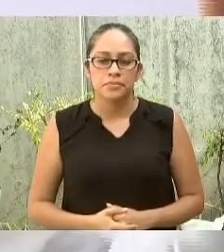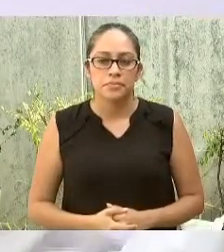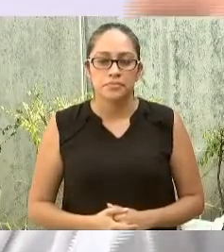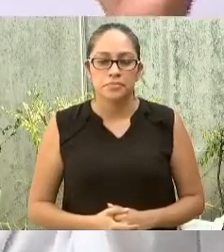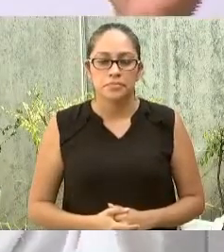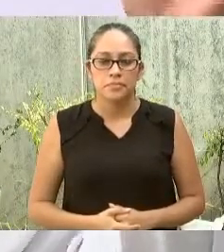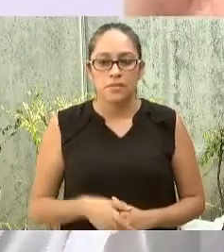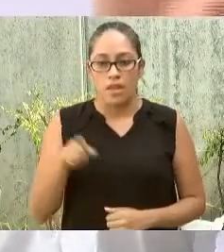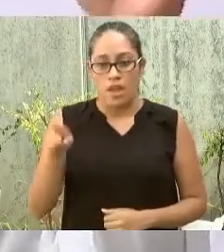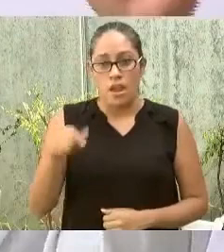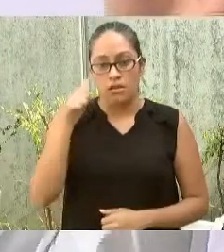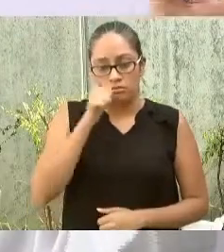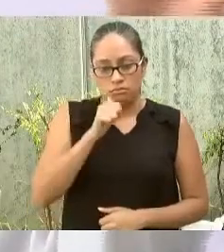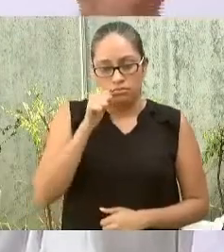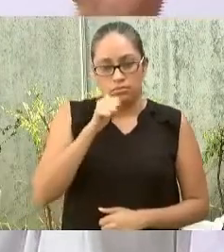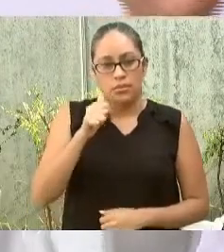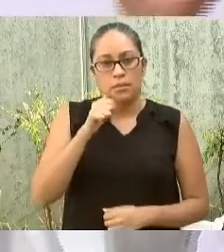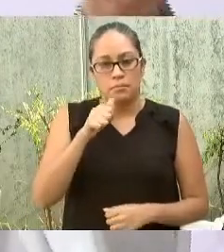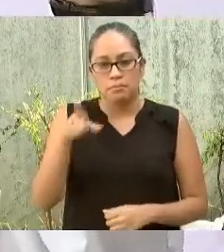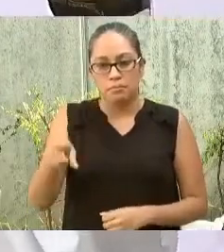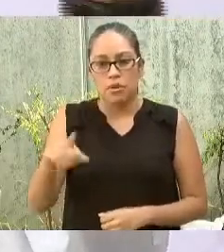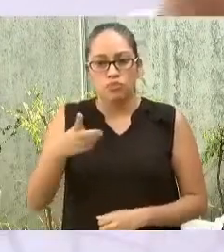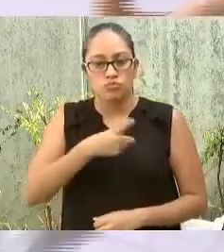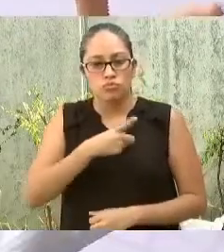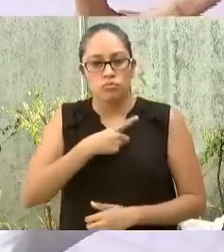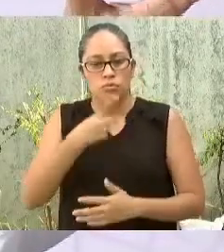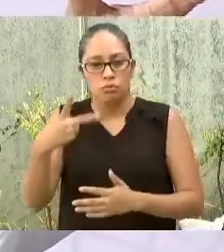Él, con su autonomía, con su independencia,